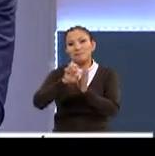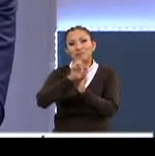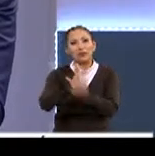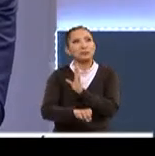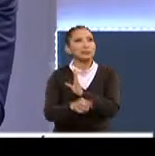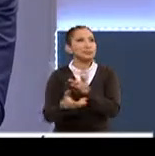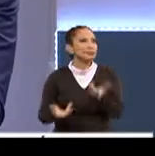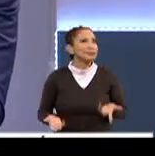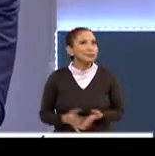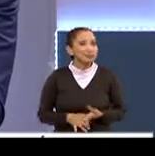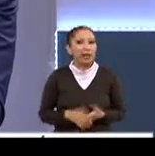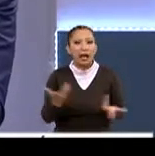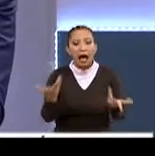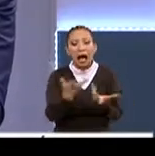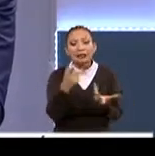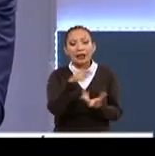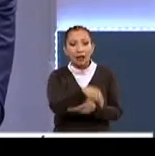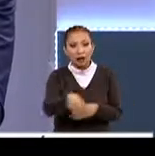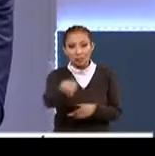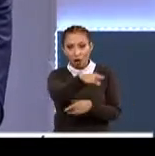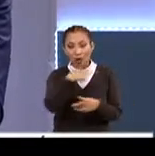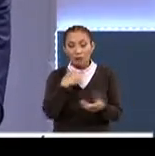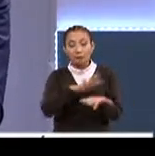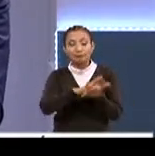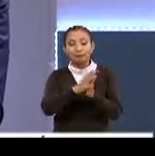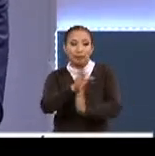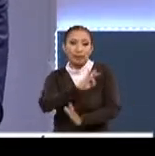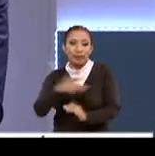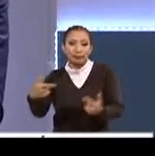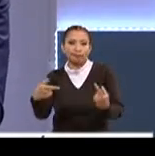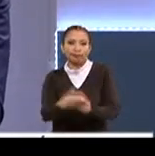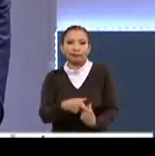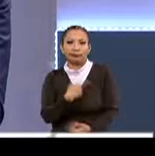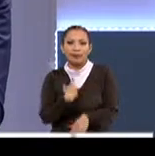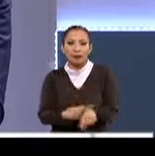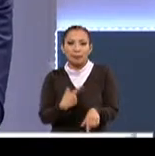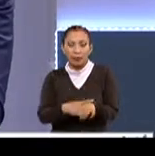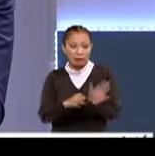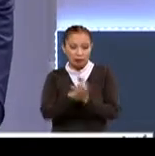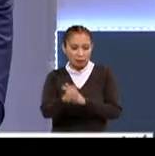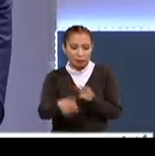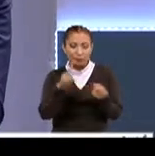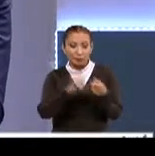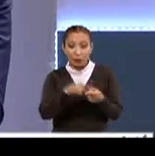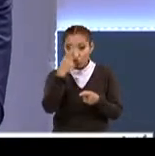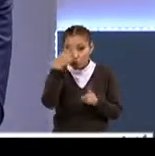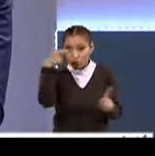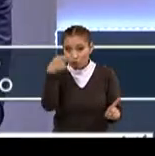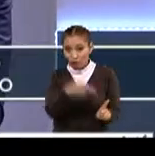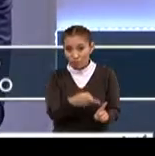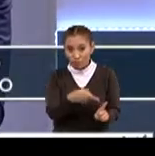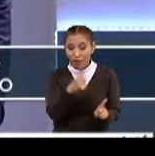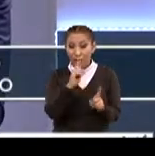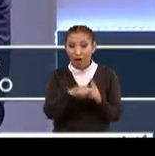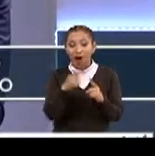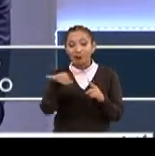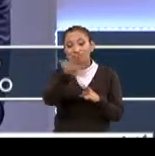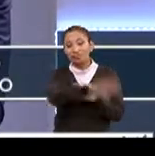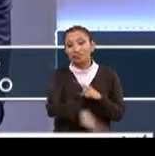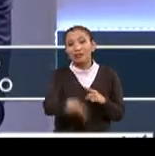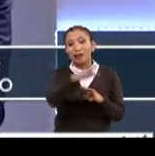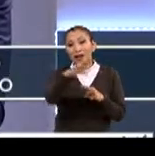cuales generan en el desenlace de la enfermedad. ¿Cuáles son? Los principales son asociados